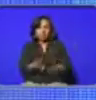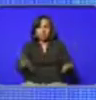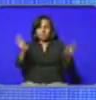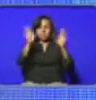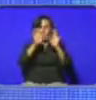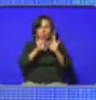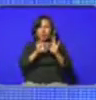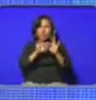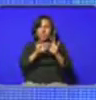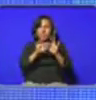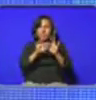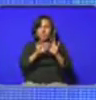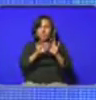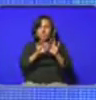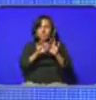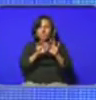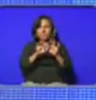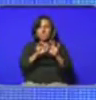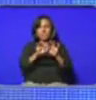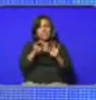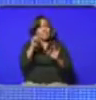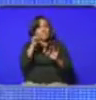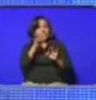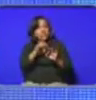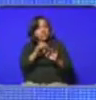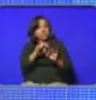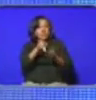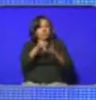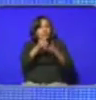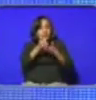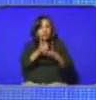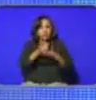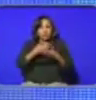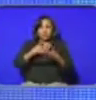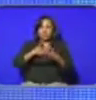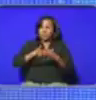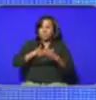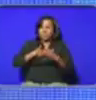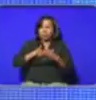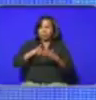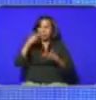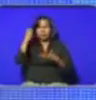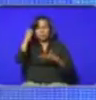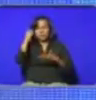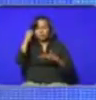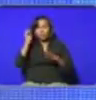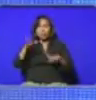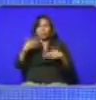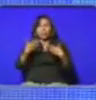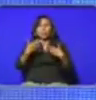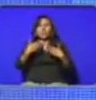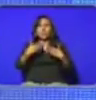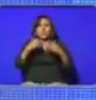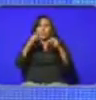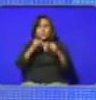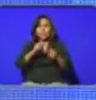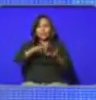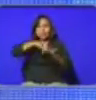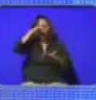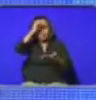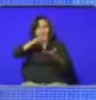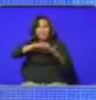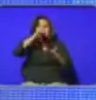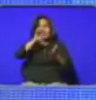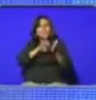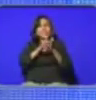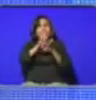que es cómo yo me desarrollo como persona dentro de esa competencia para dar el mejor servicio. Si